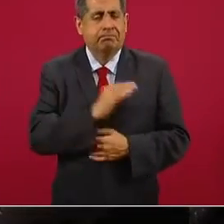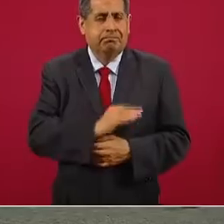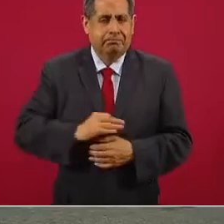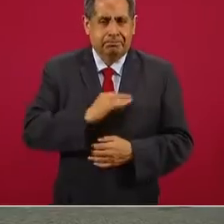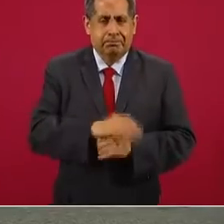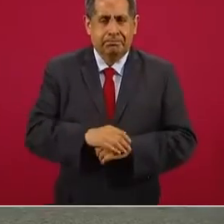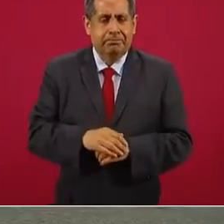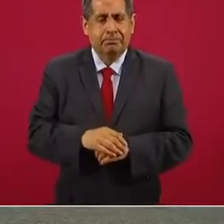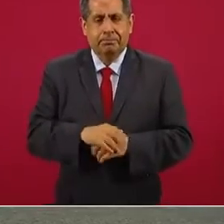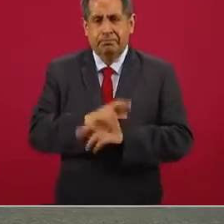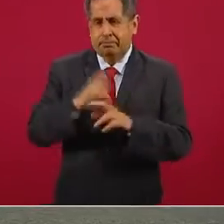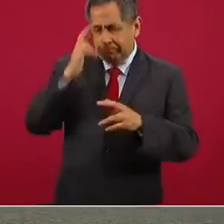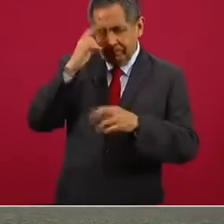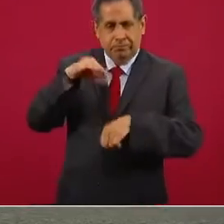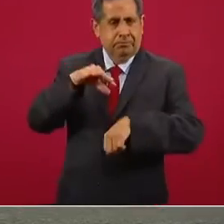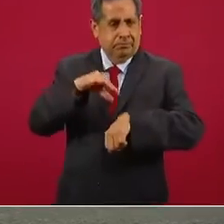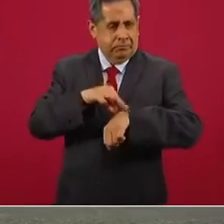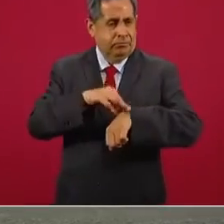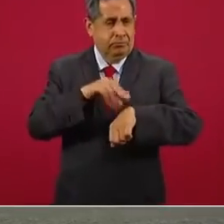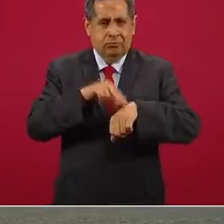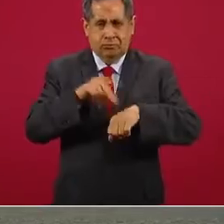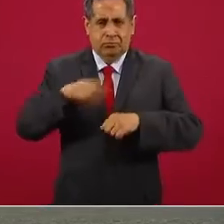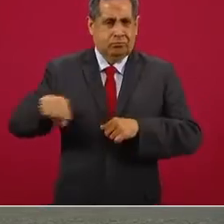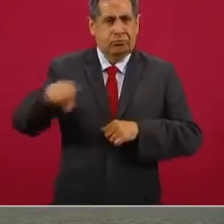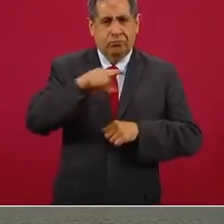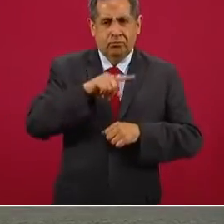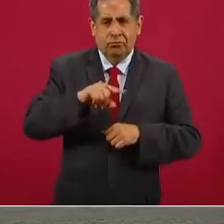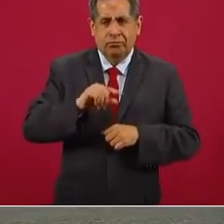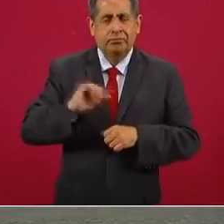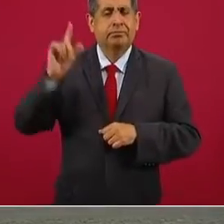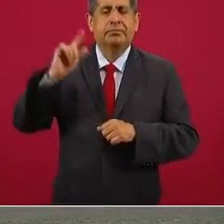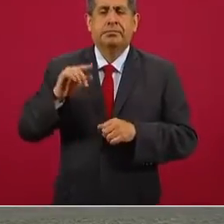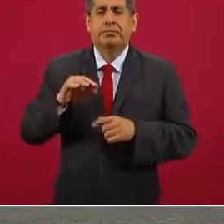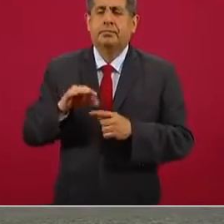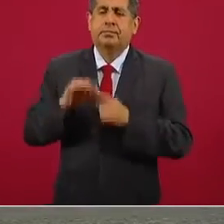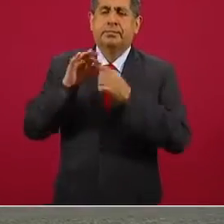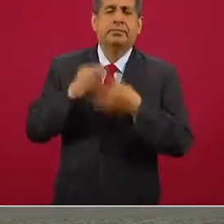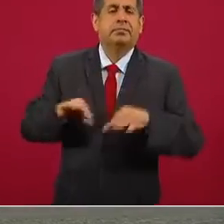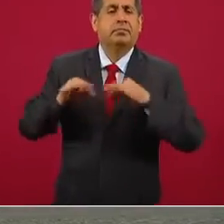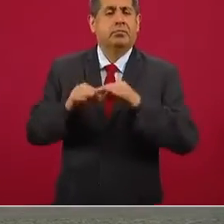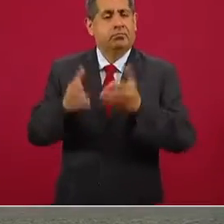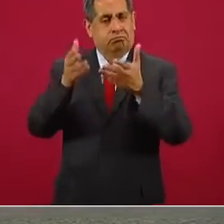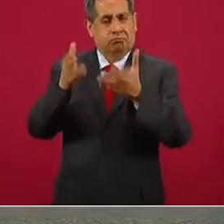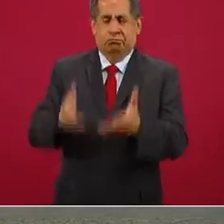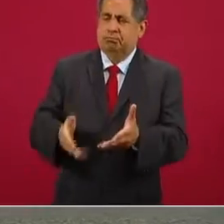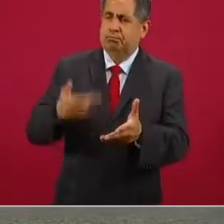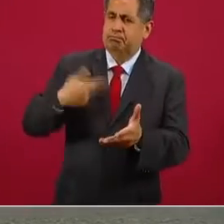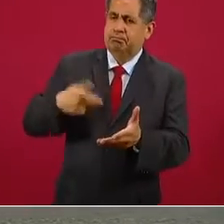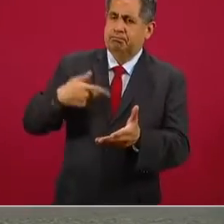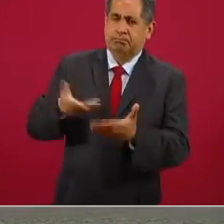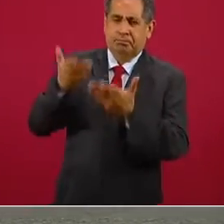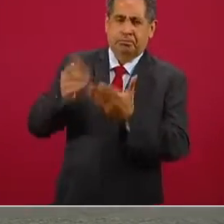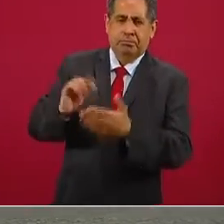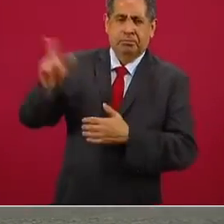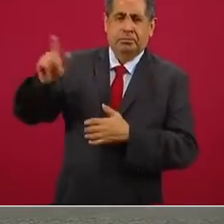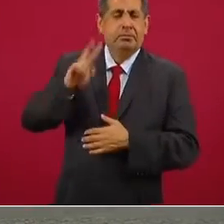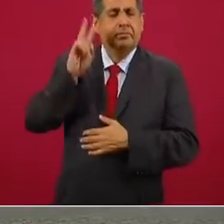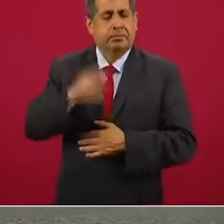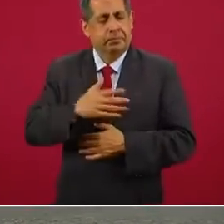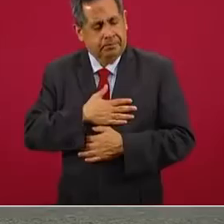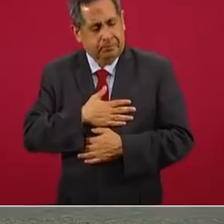Aquí nos reconocemos como médicos y de una forma especial también como seres humanos. Mis más